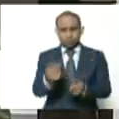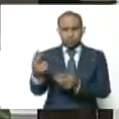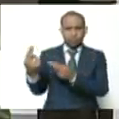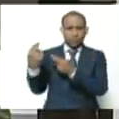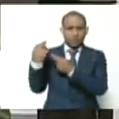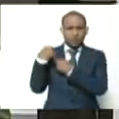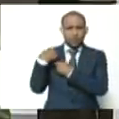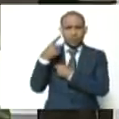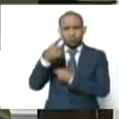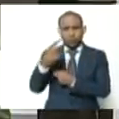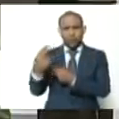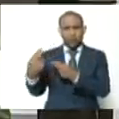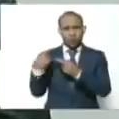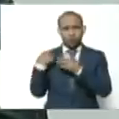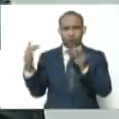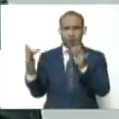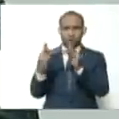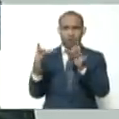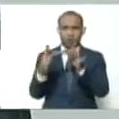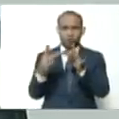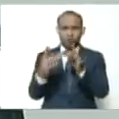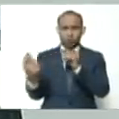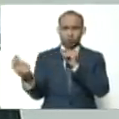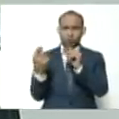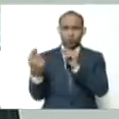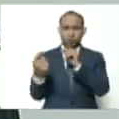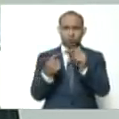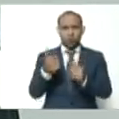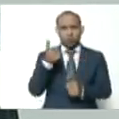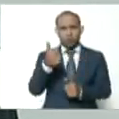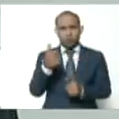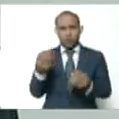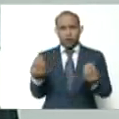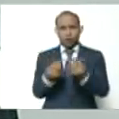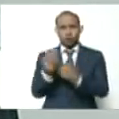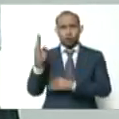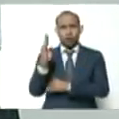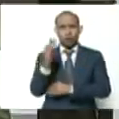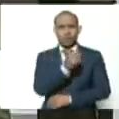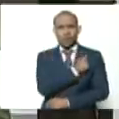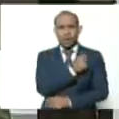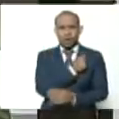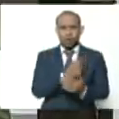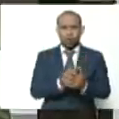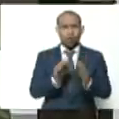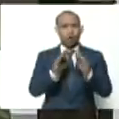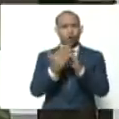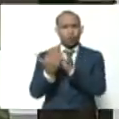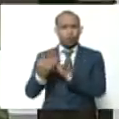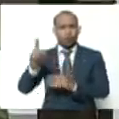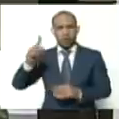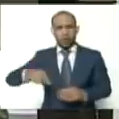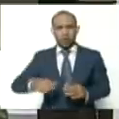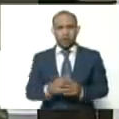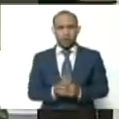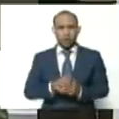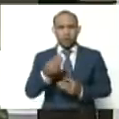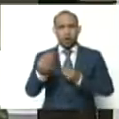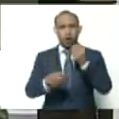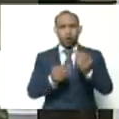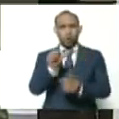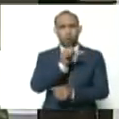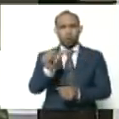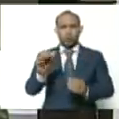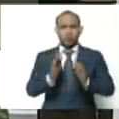encargada de esa área discutir bien con la Iglesia Católica, con las comunidades, cómo será la Semana